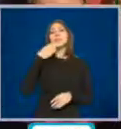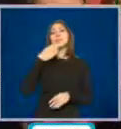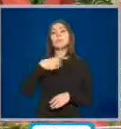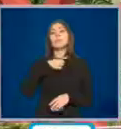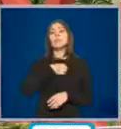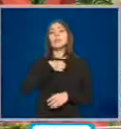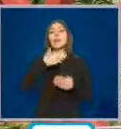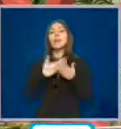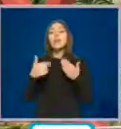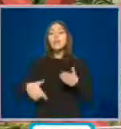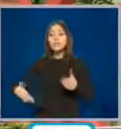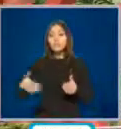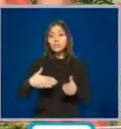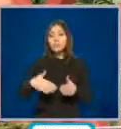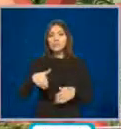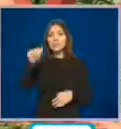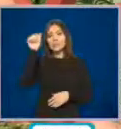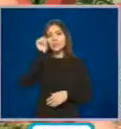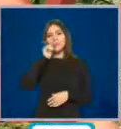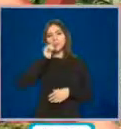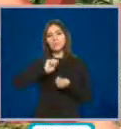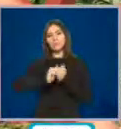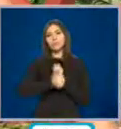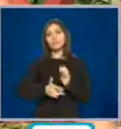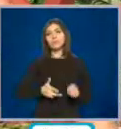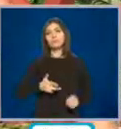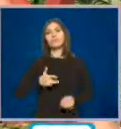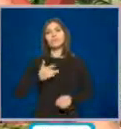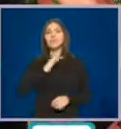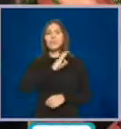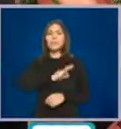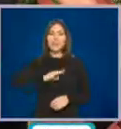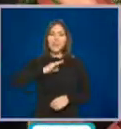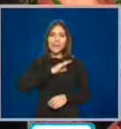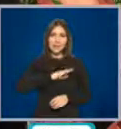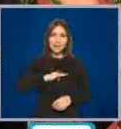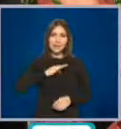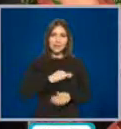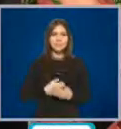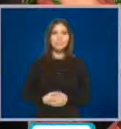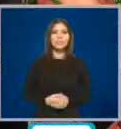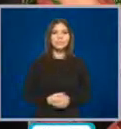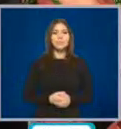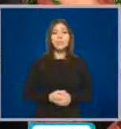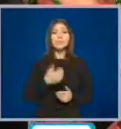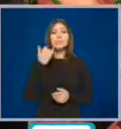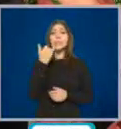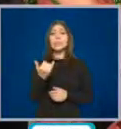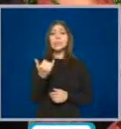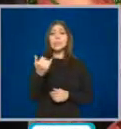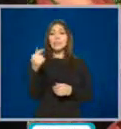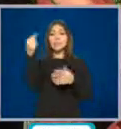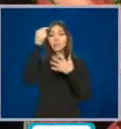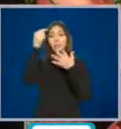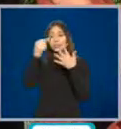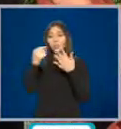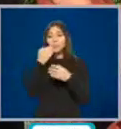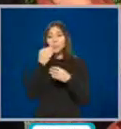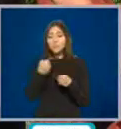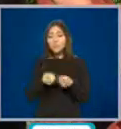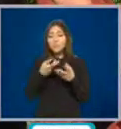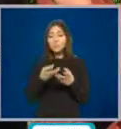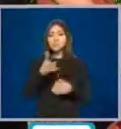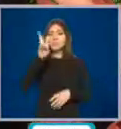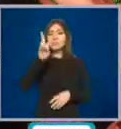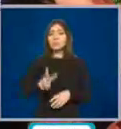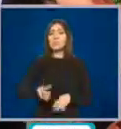cocina siempre me hace feliz, chef. Así que además con receta muy Claro, es muy saludable. saludable la del día de hoy. Claro,